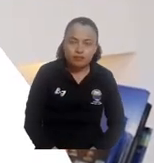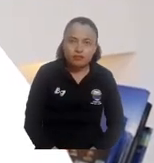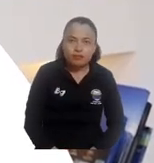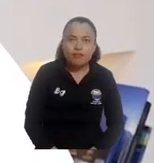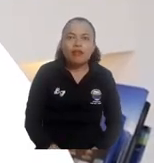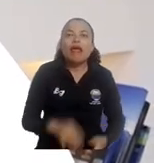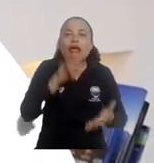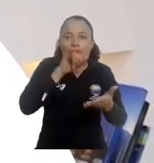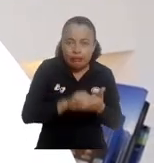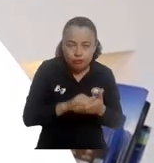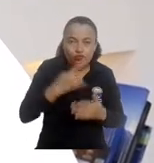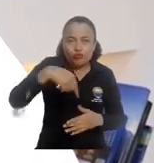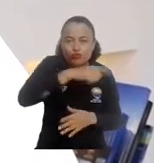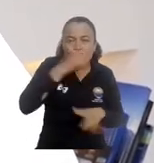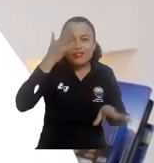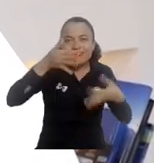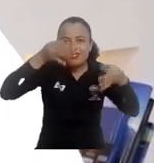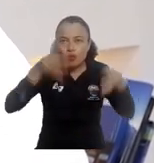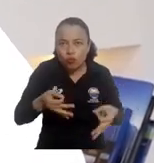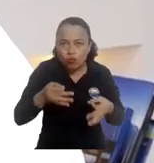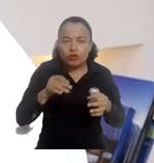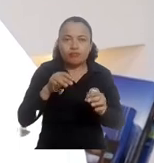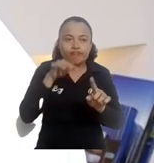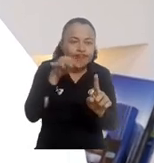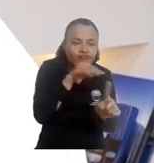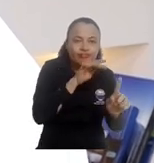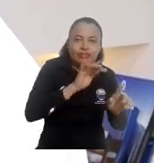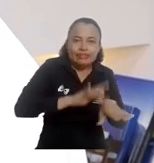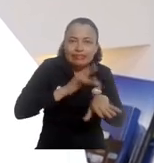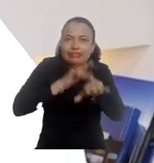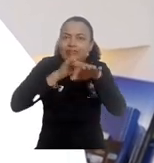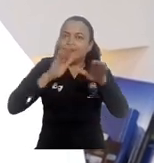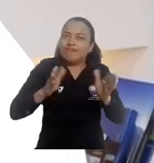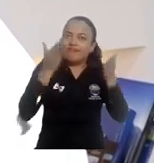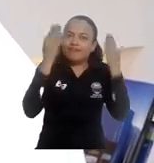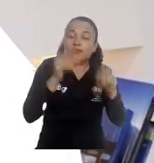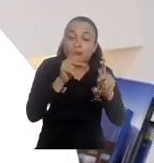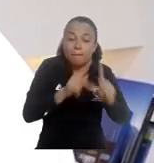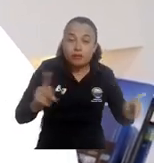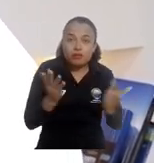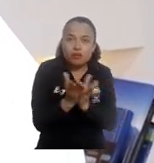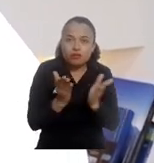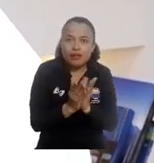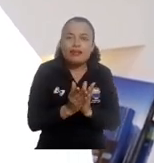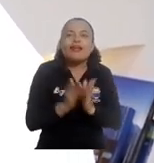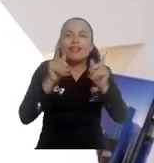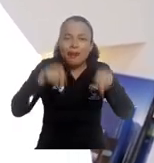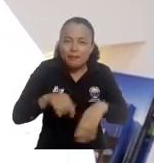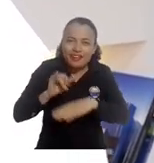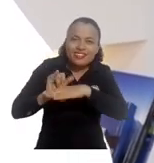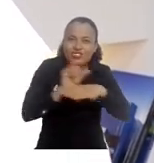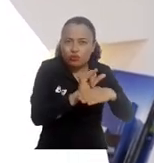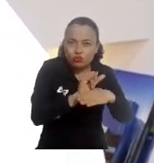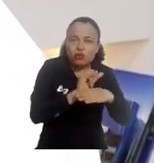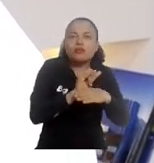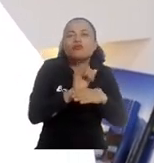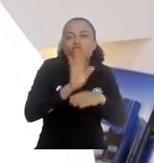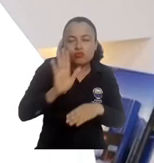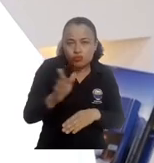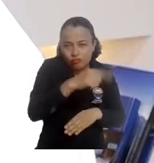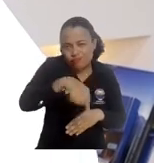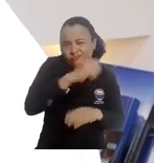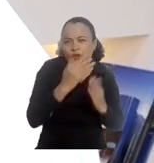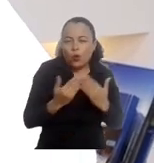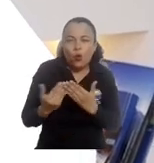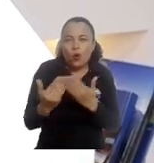otra manera estamos convencidos que va a motivar no solamente a los estudiantes, sino también las instituciones educativas,